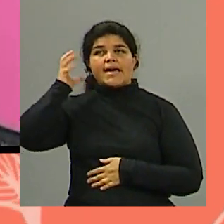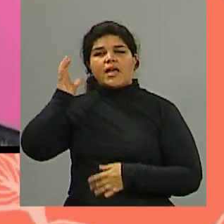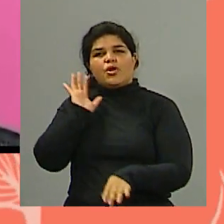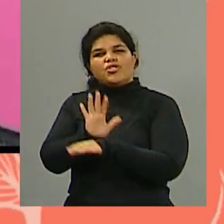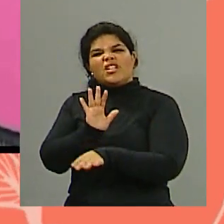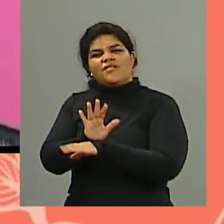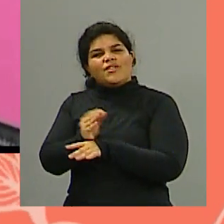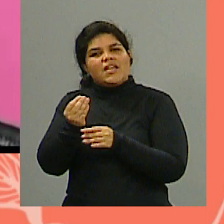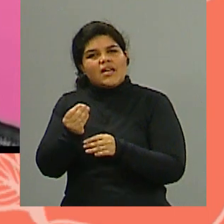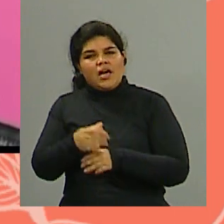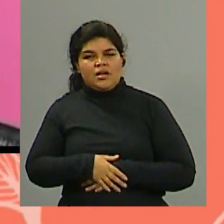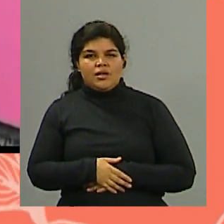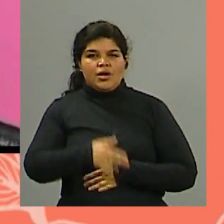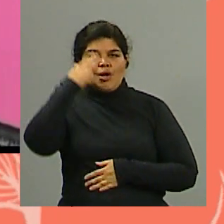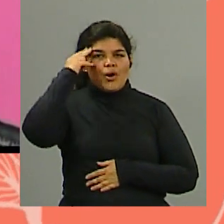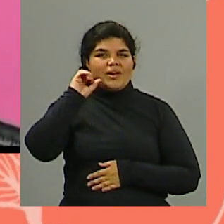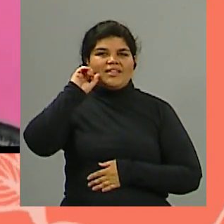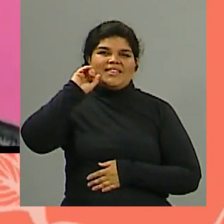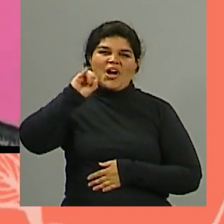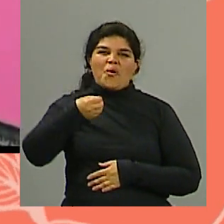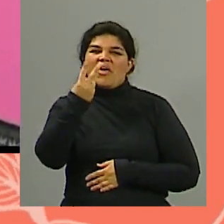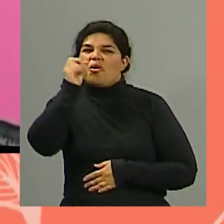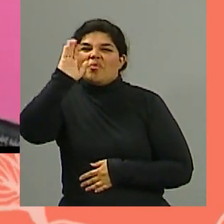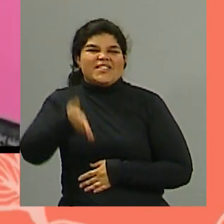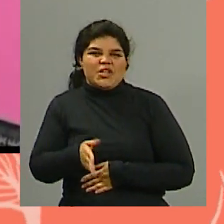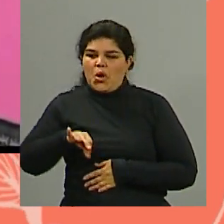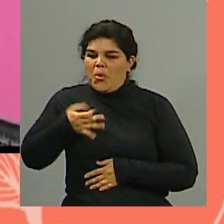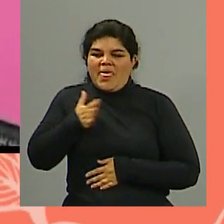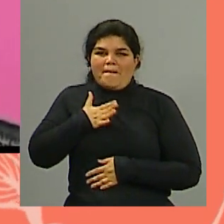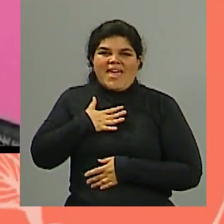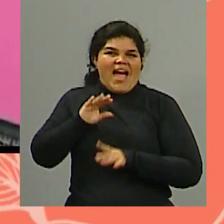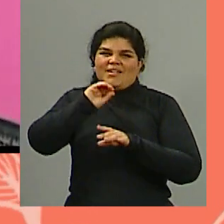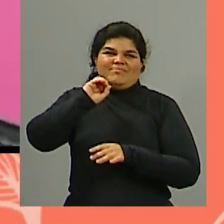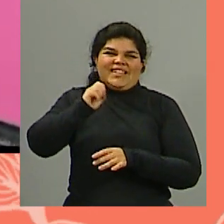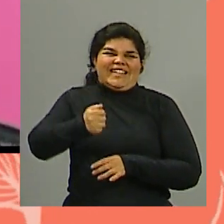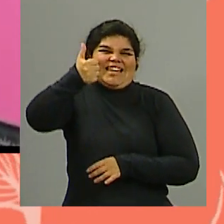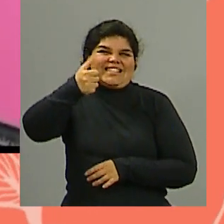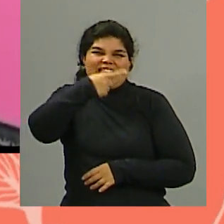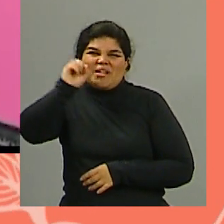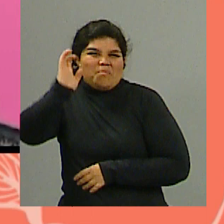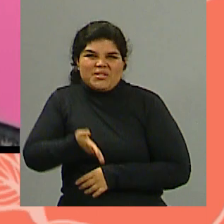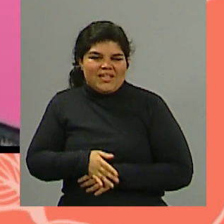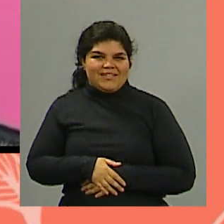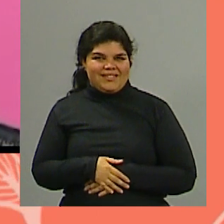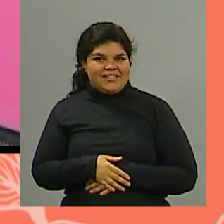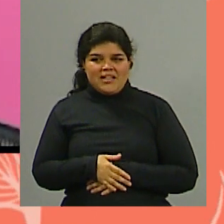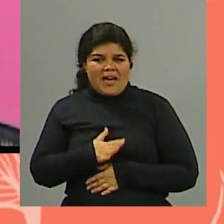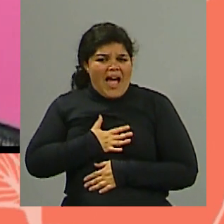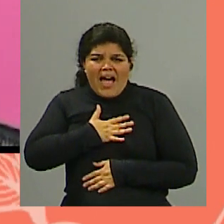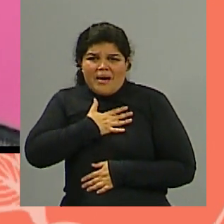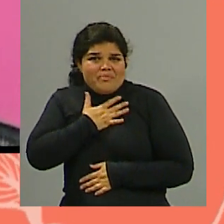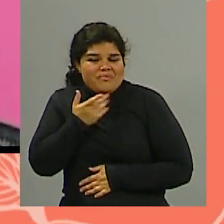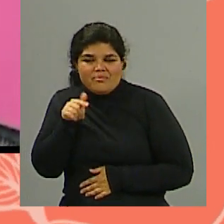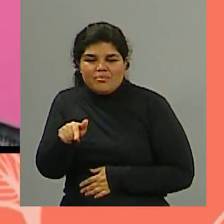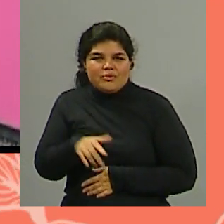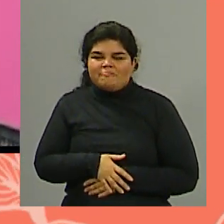el 90,2% de mi vida. Ocupa mucho tiempo en mi vida, es una pasión realmente inexplicable, es un